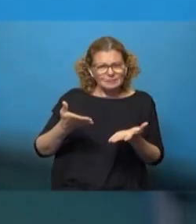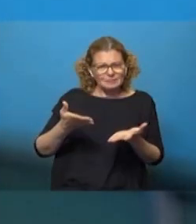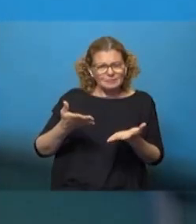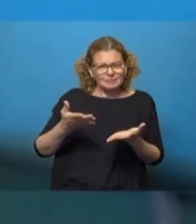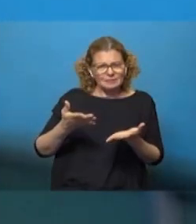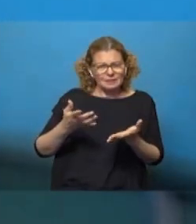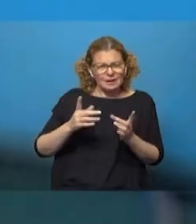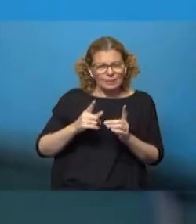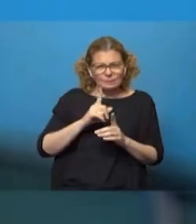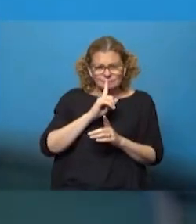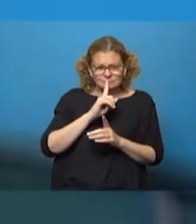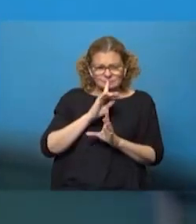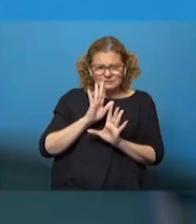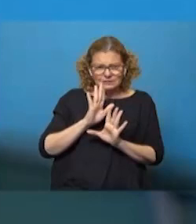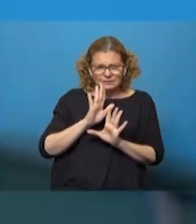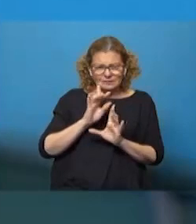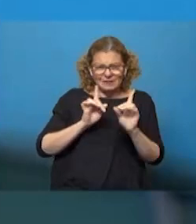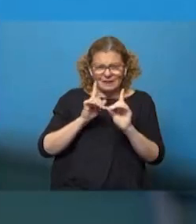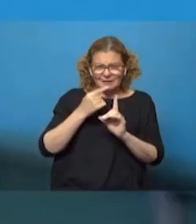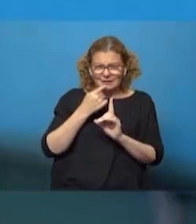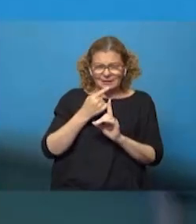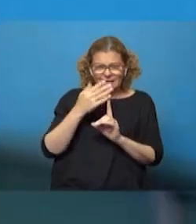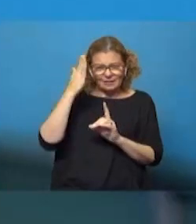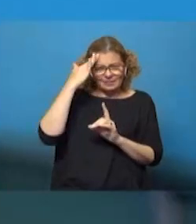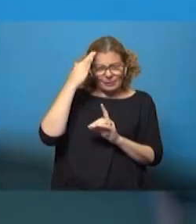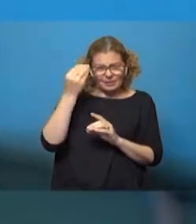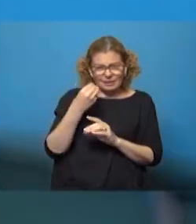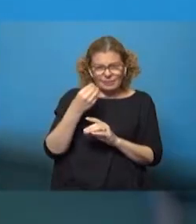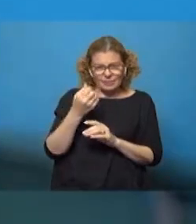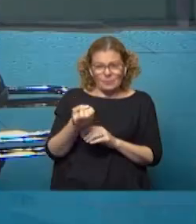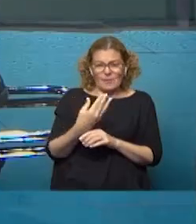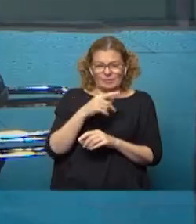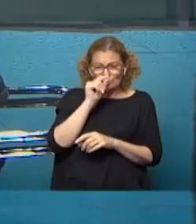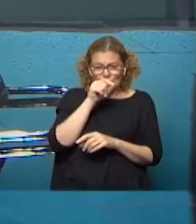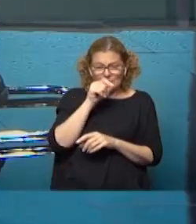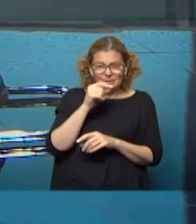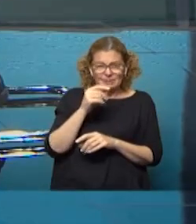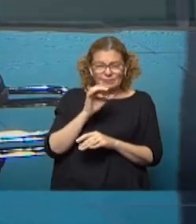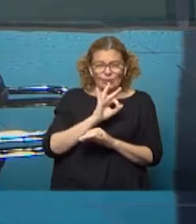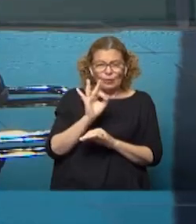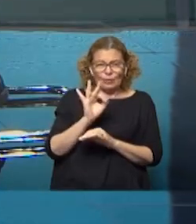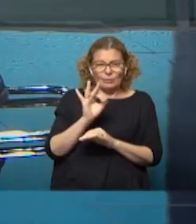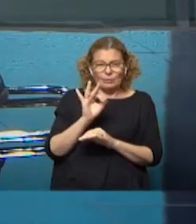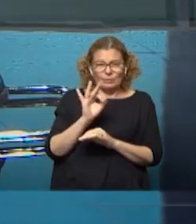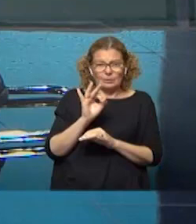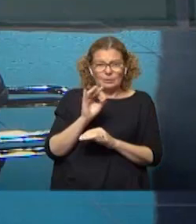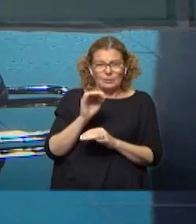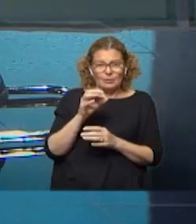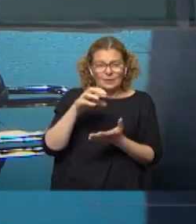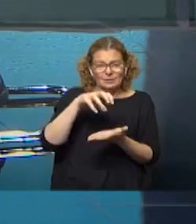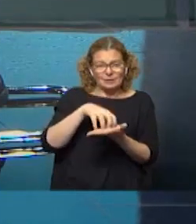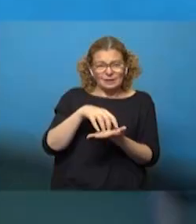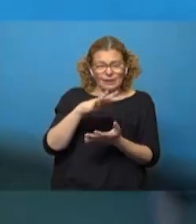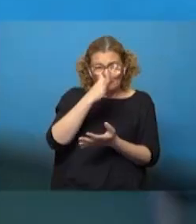hago un momento de silencio que si alguien por favor dice sabe lo que es este Mándeme un tweet o digamos hay una asignatura que